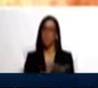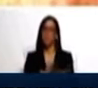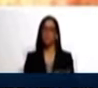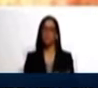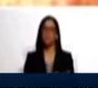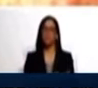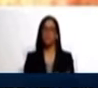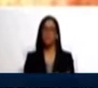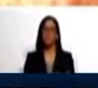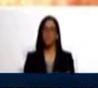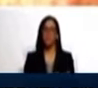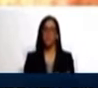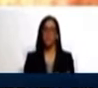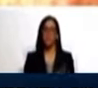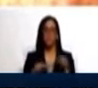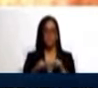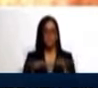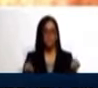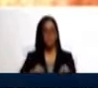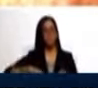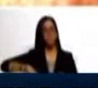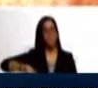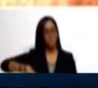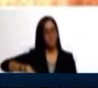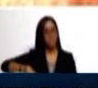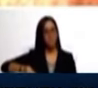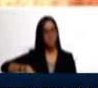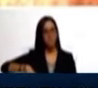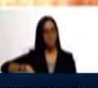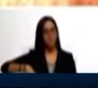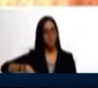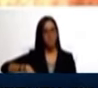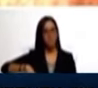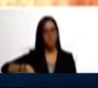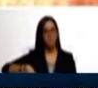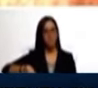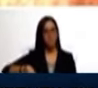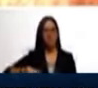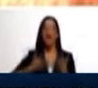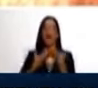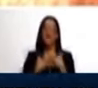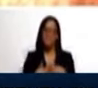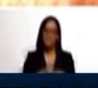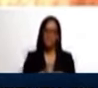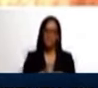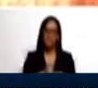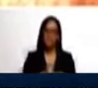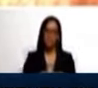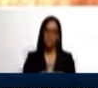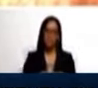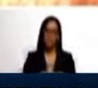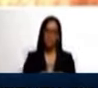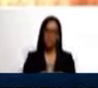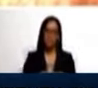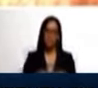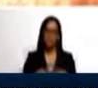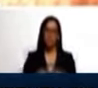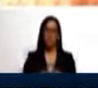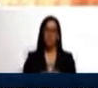año 2019 y solo tuvimos 2 años yo creo que con más tiempo